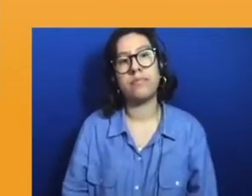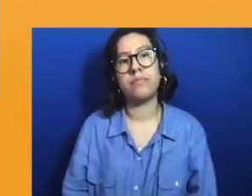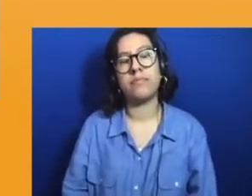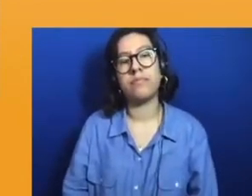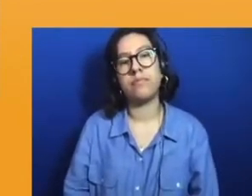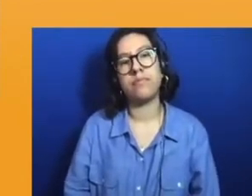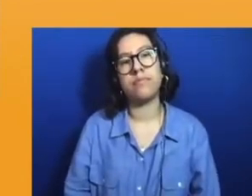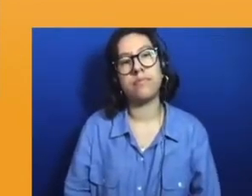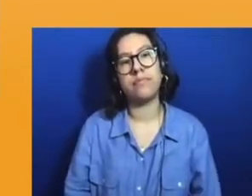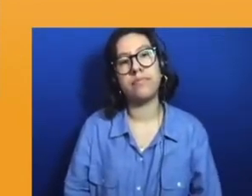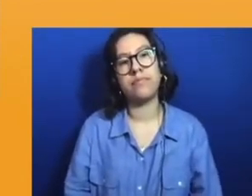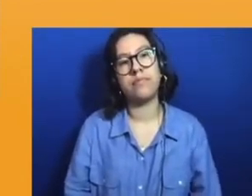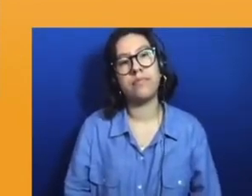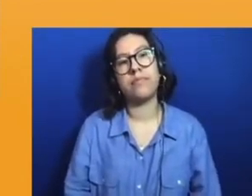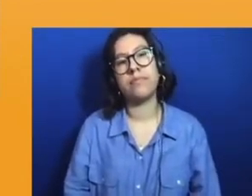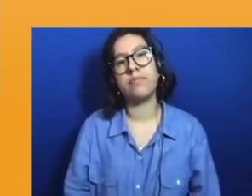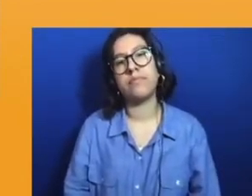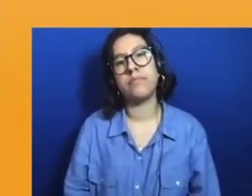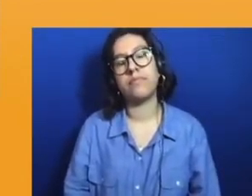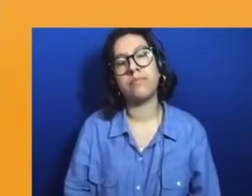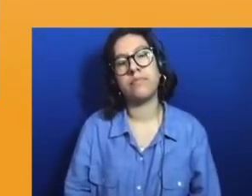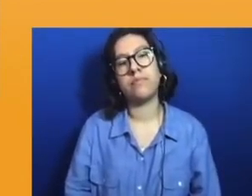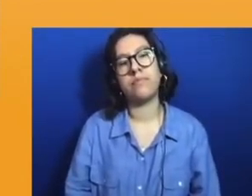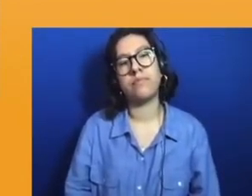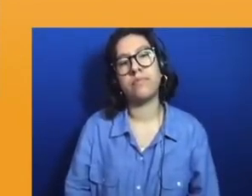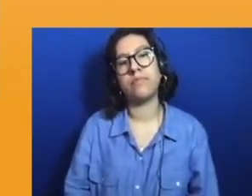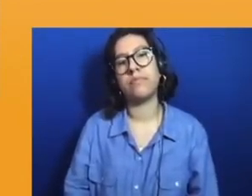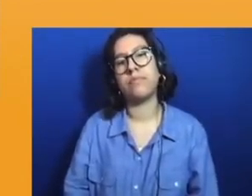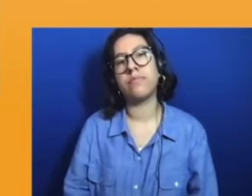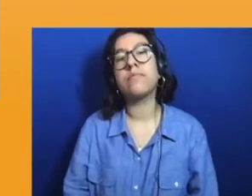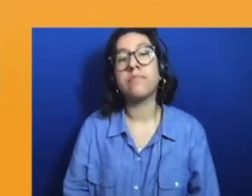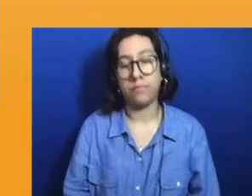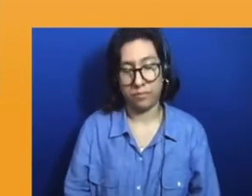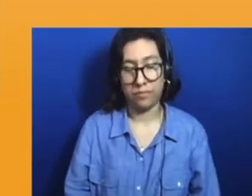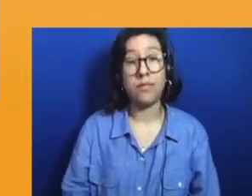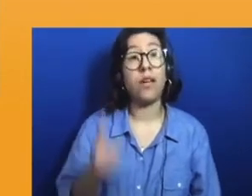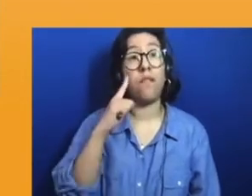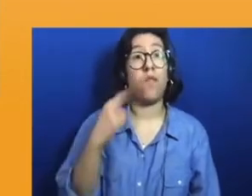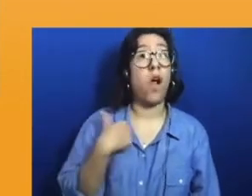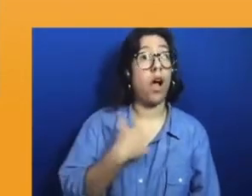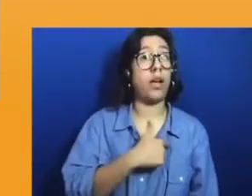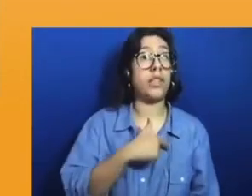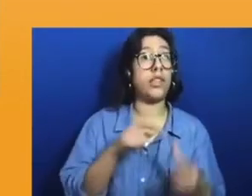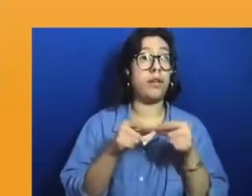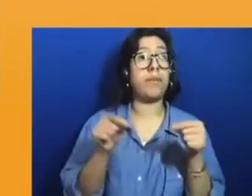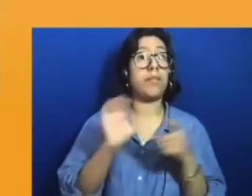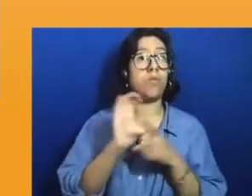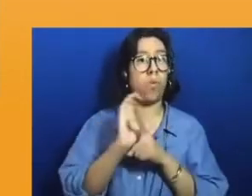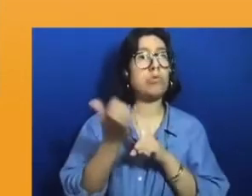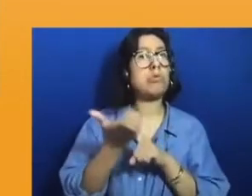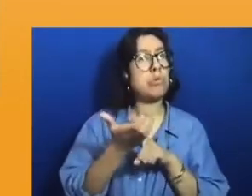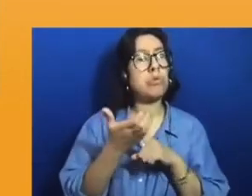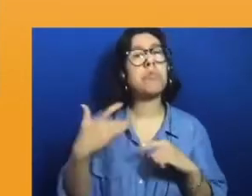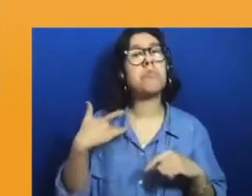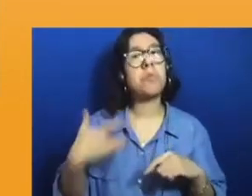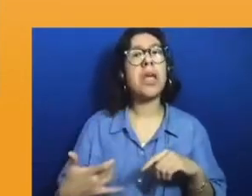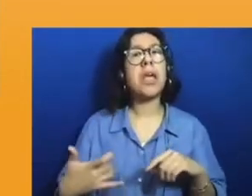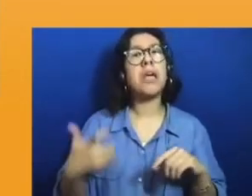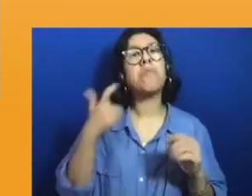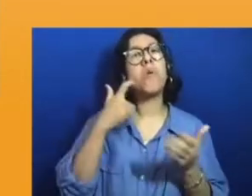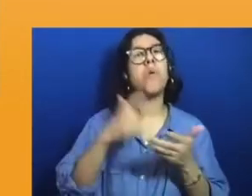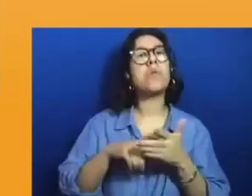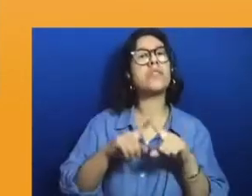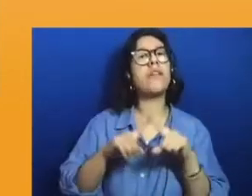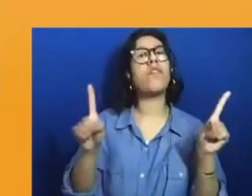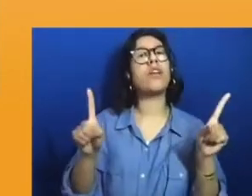una cosa para nosotros que podemos diferenciar la mayor parte del tiempo